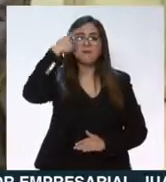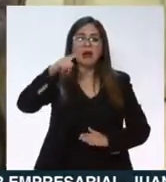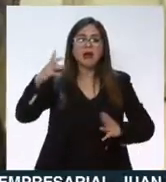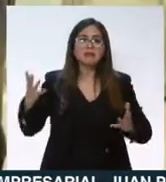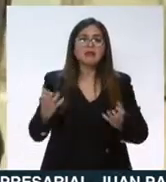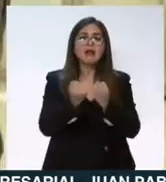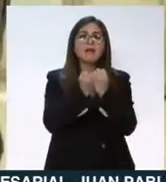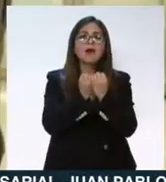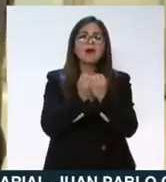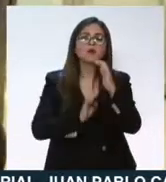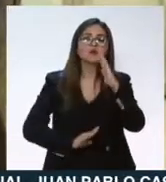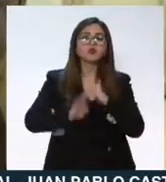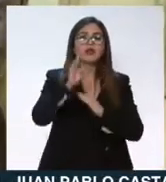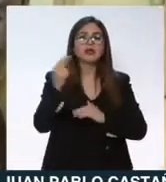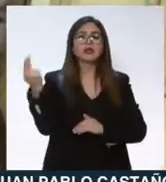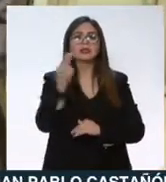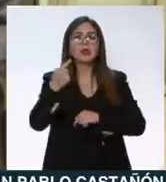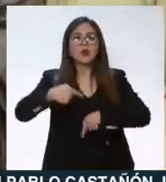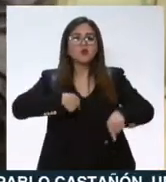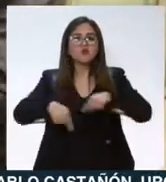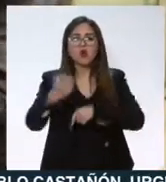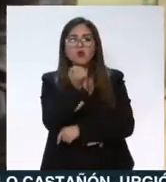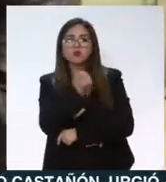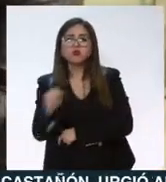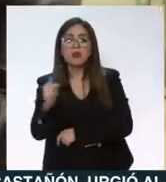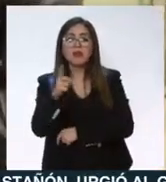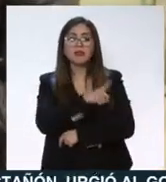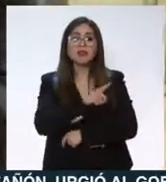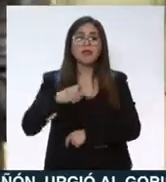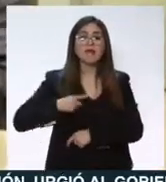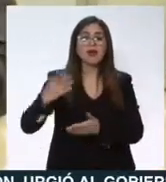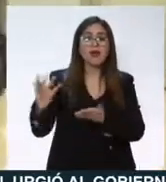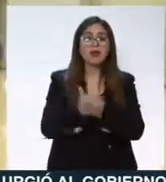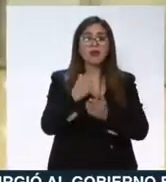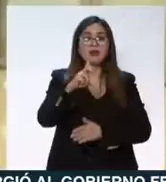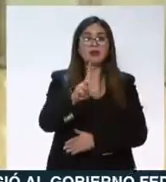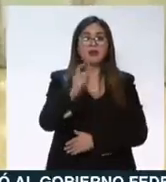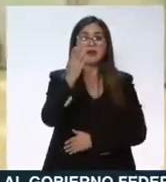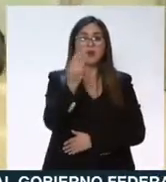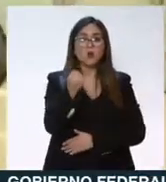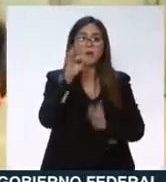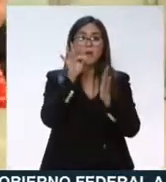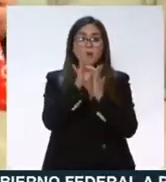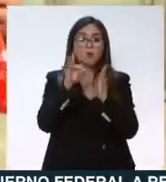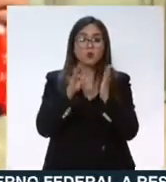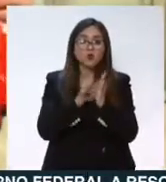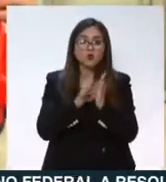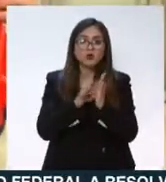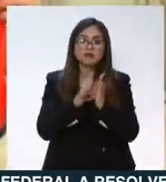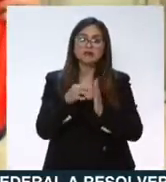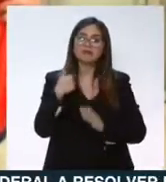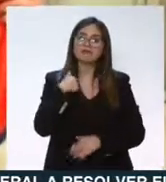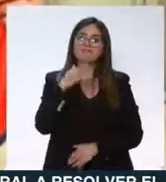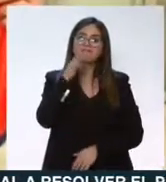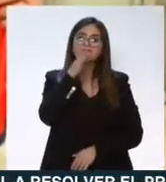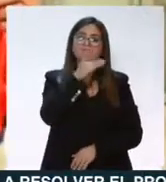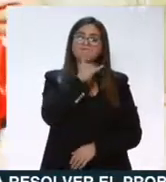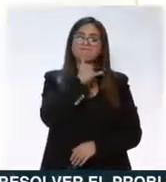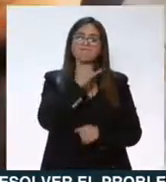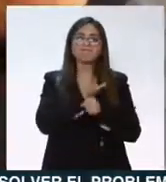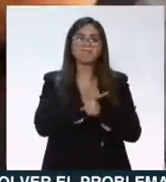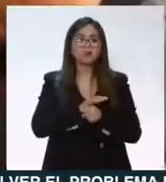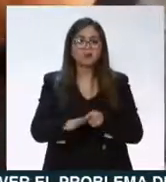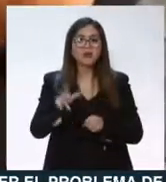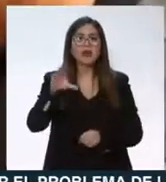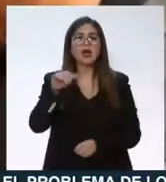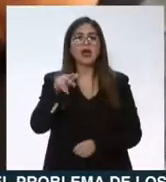descender? Juegos perfectos, tiene que ganar los 39 puntos que le restan. Eso es imposible. Llega